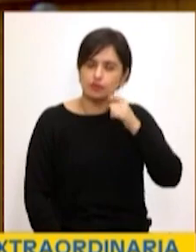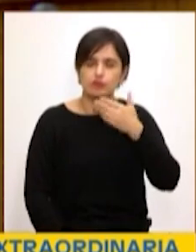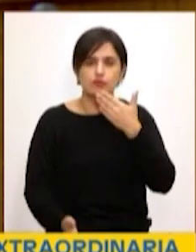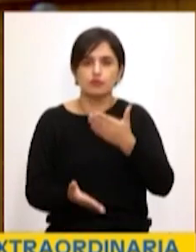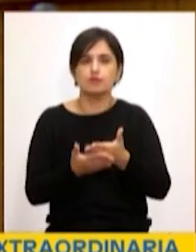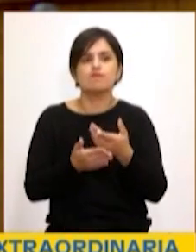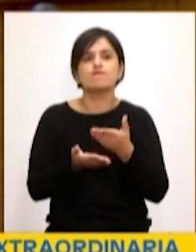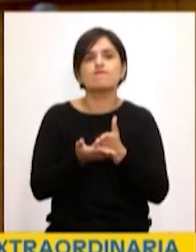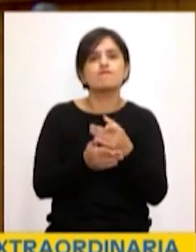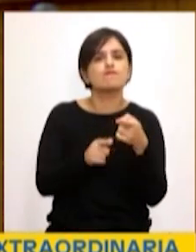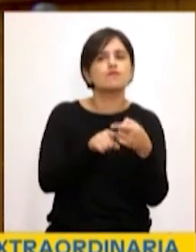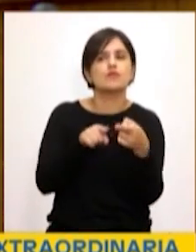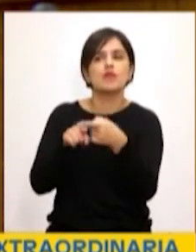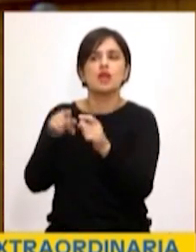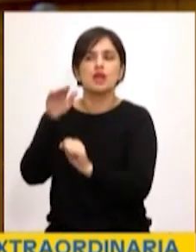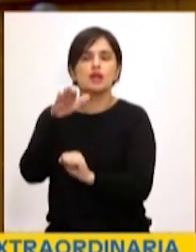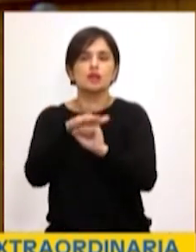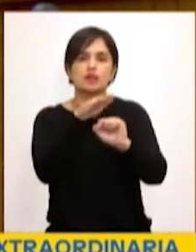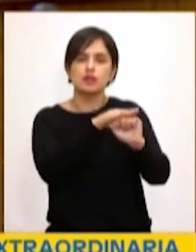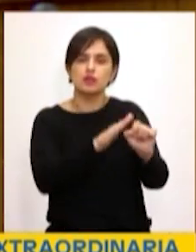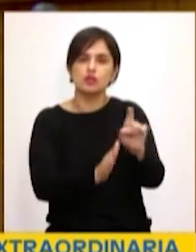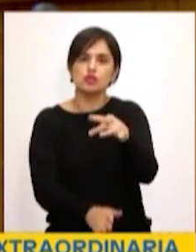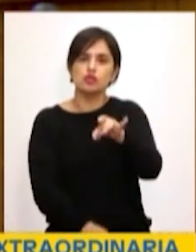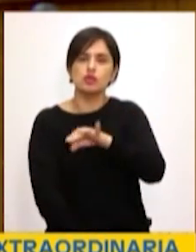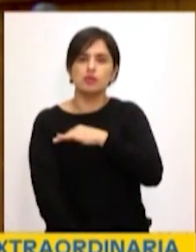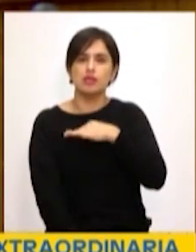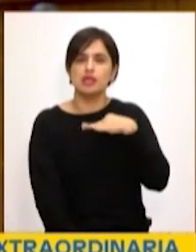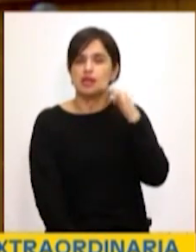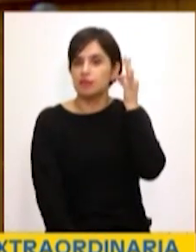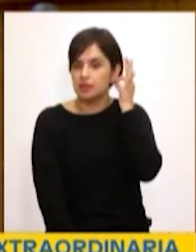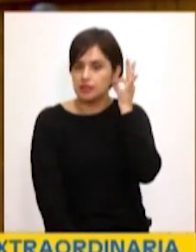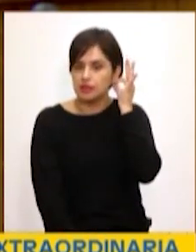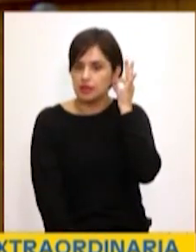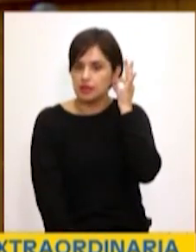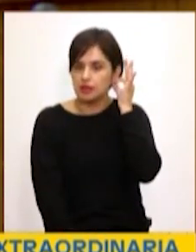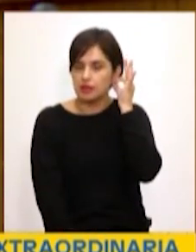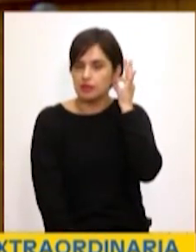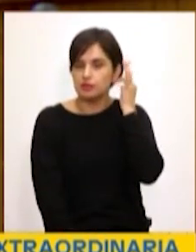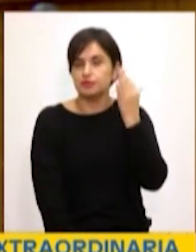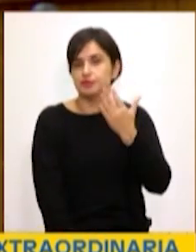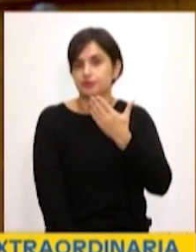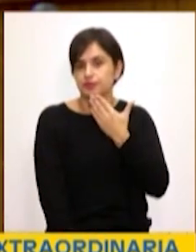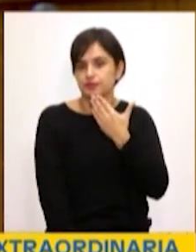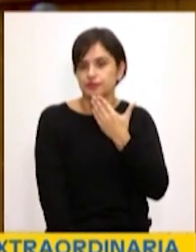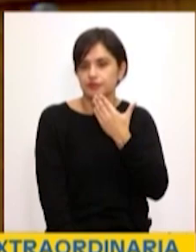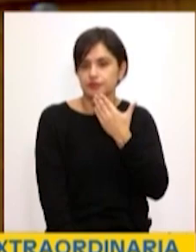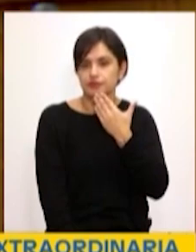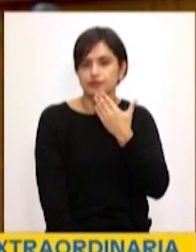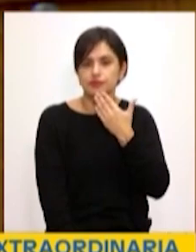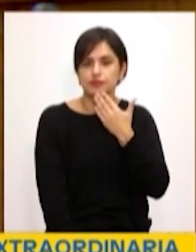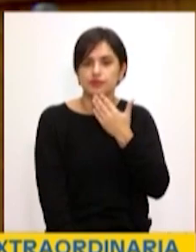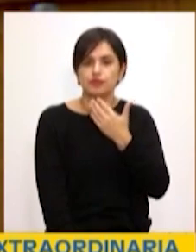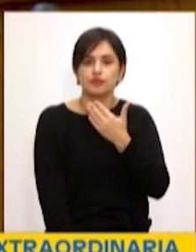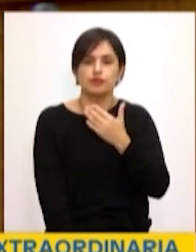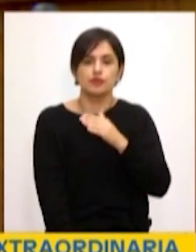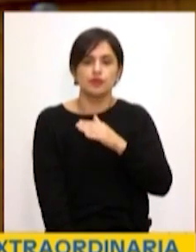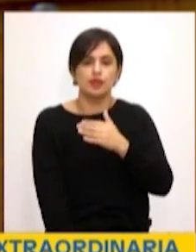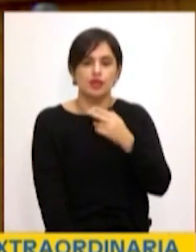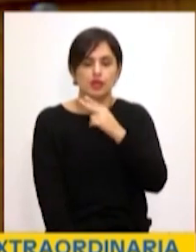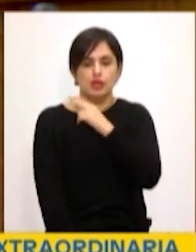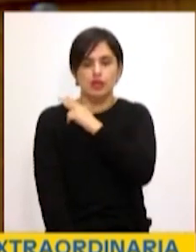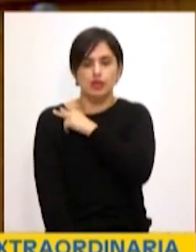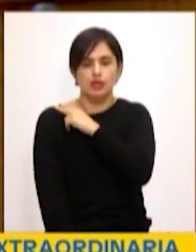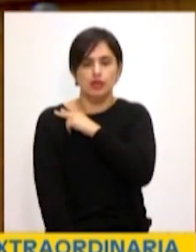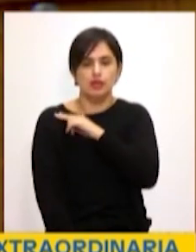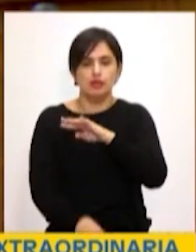a amenazar autoridades porque no solamente es la ministra la que está siendo amenazada en el mensaje es también es el alcaide Héctor Miranda